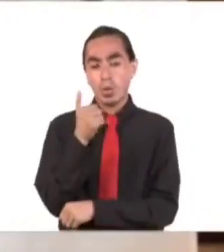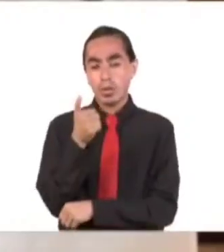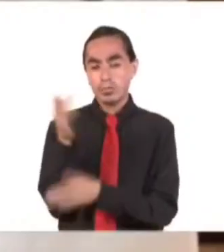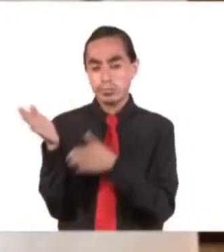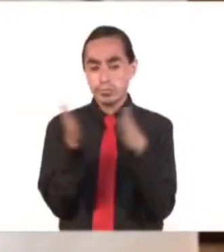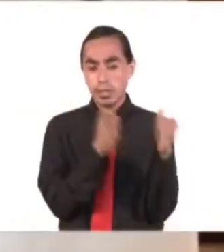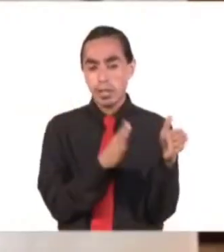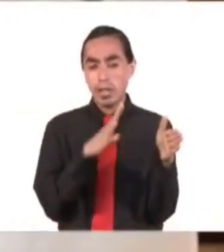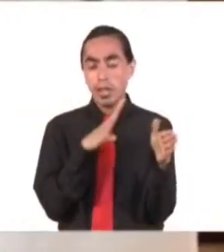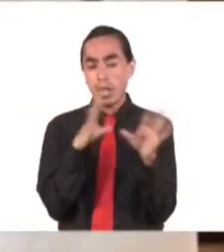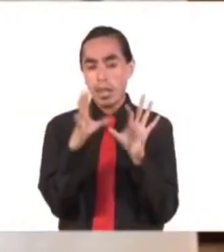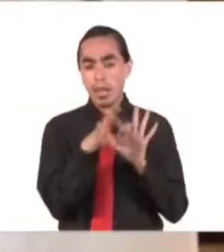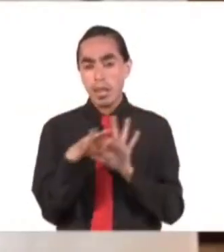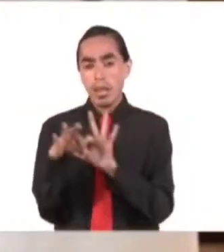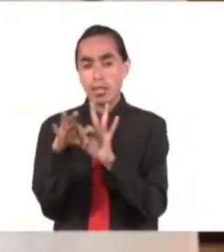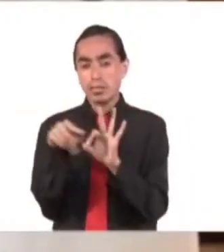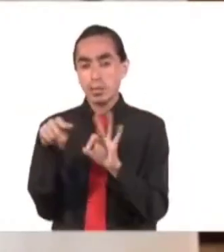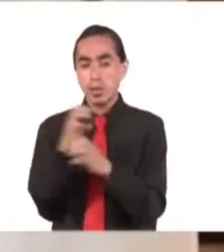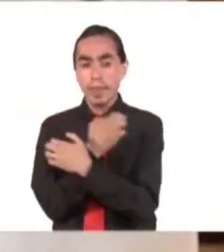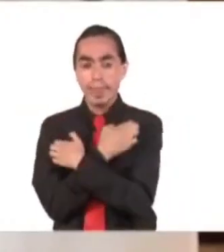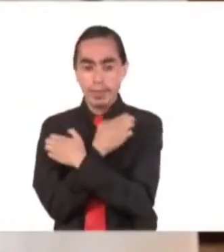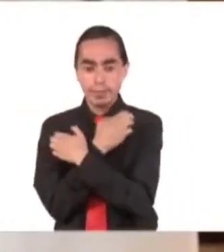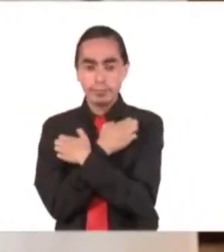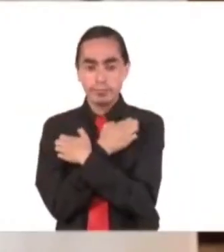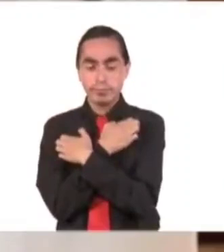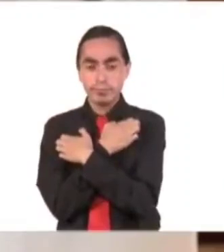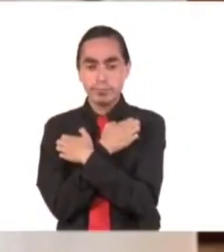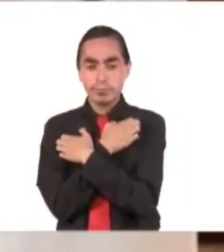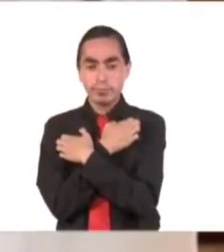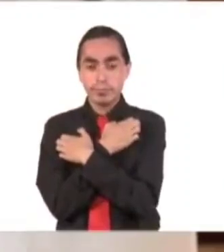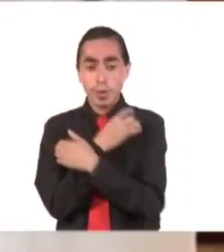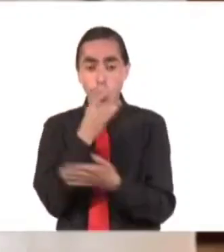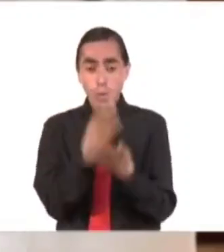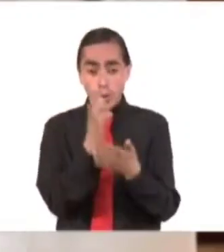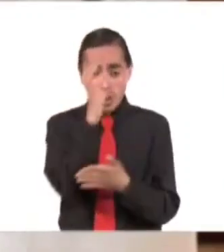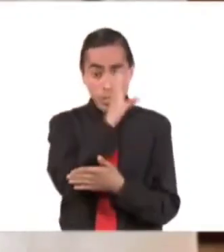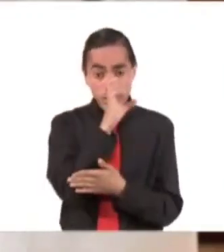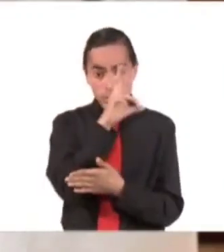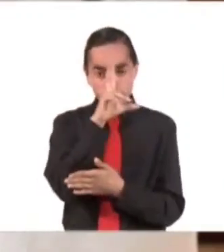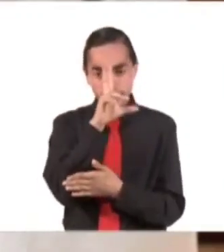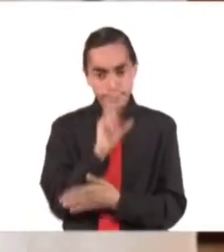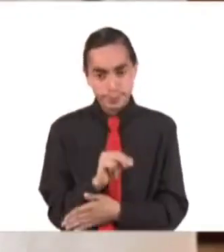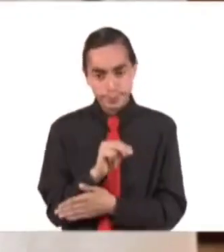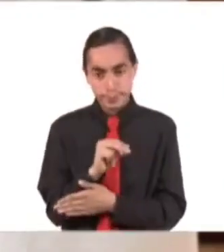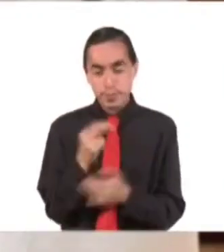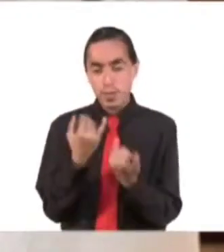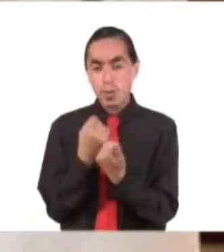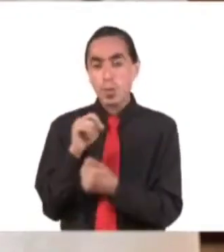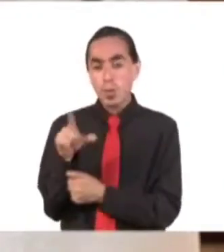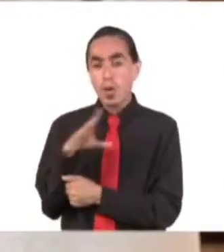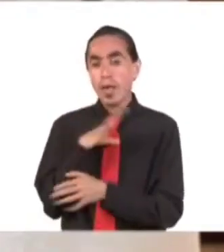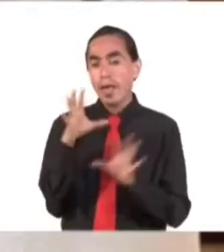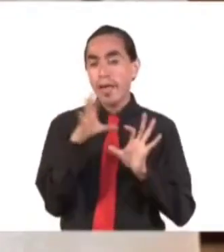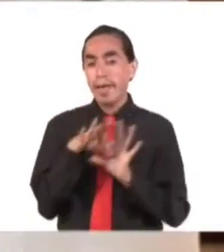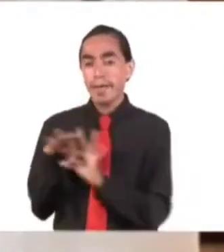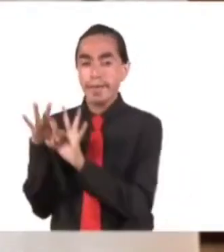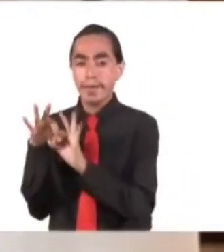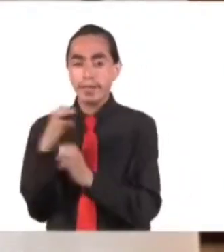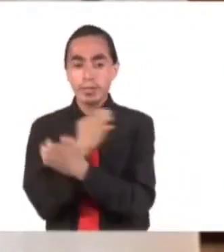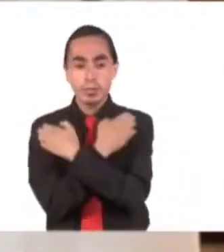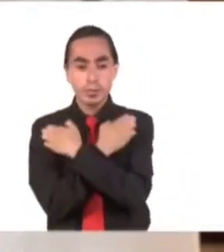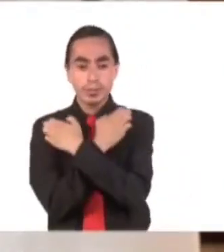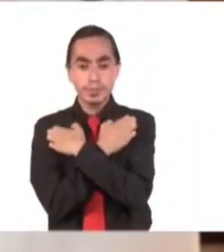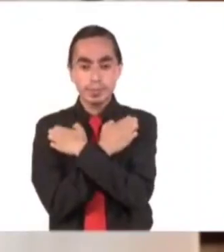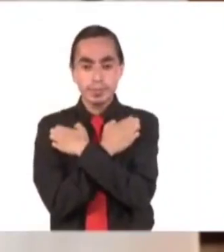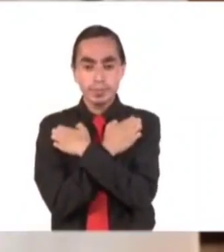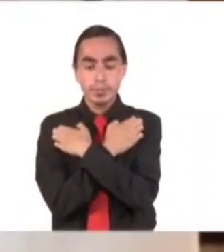muy importante es la vinculación con la educación. No solo es la ciencia por sí sola, sino que tiene que estar de la mano de la educación